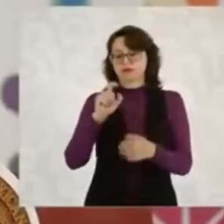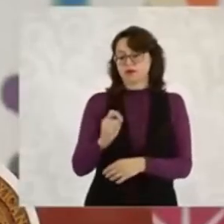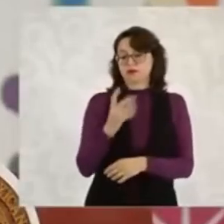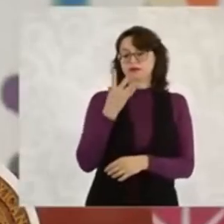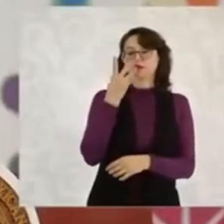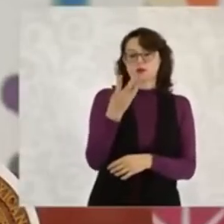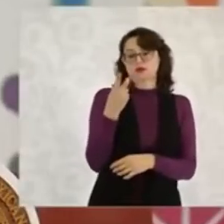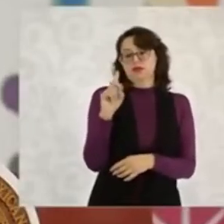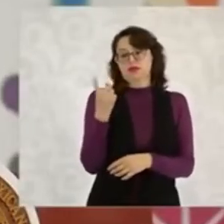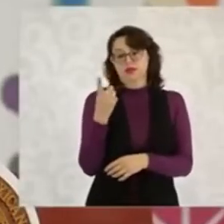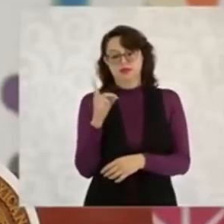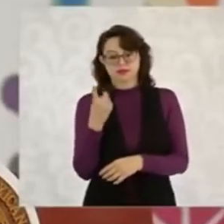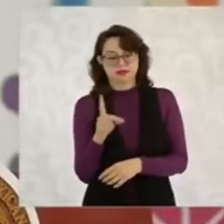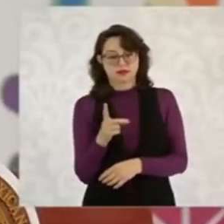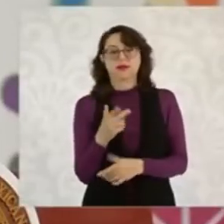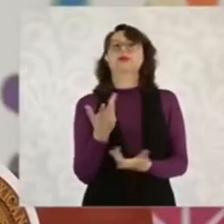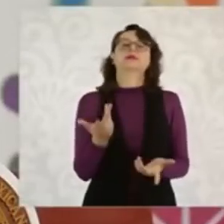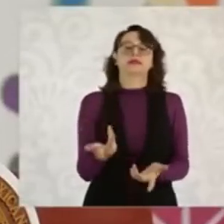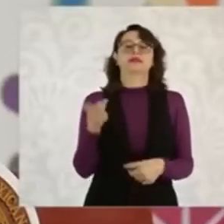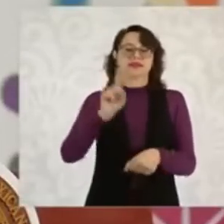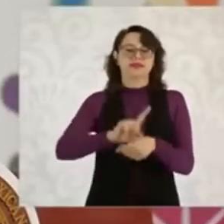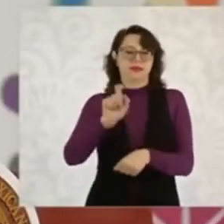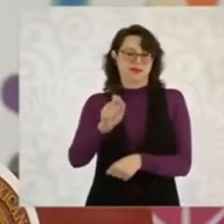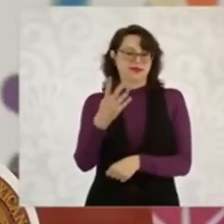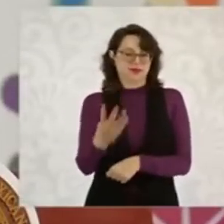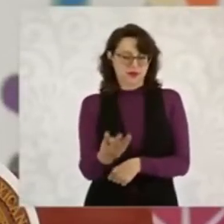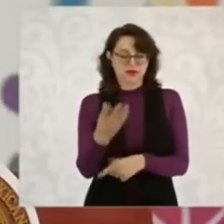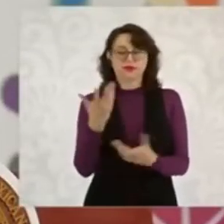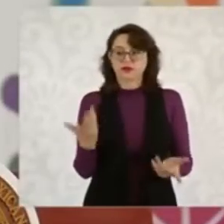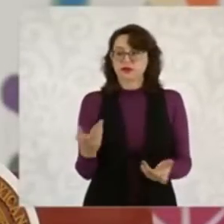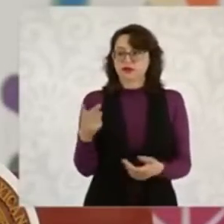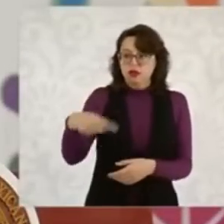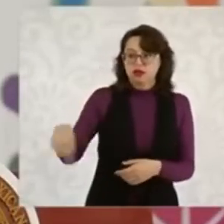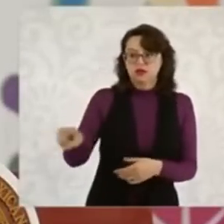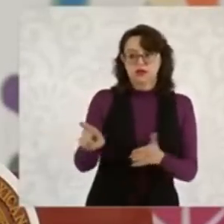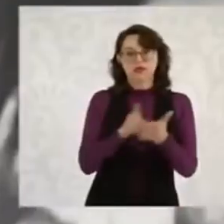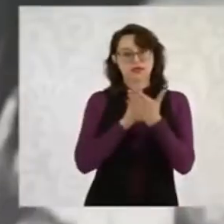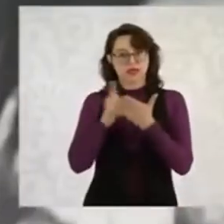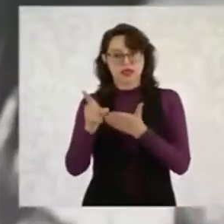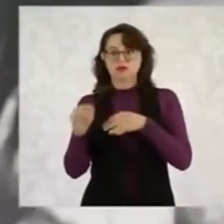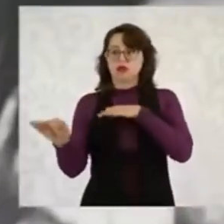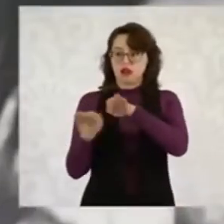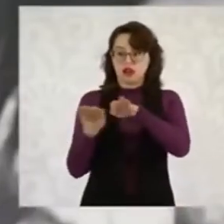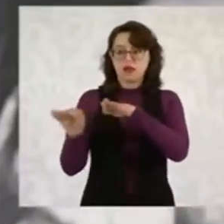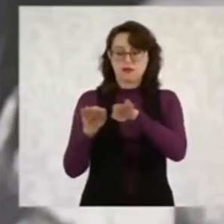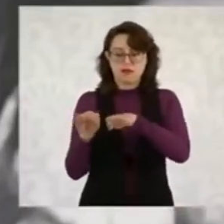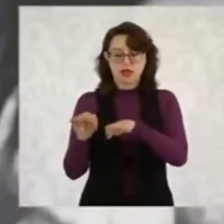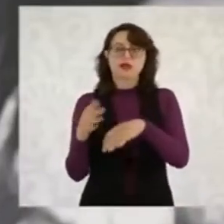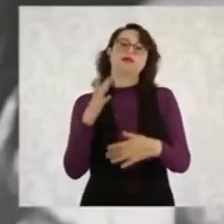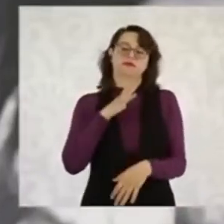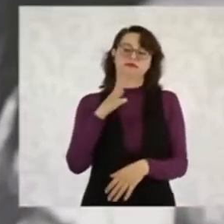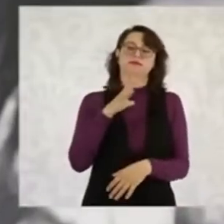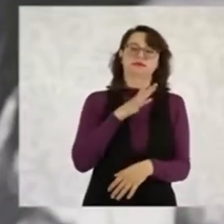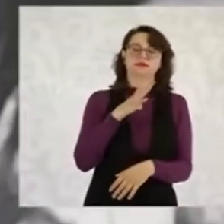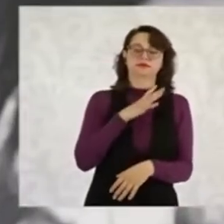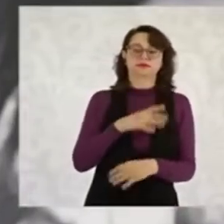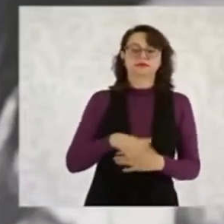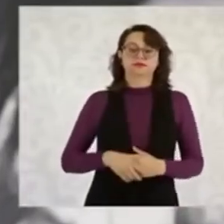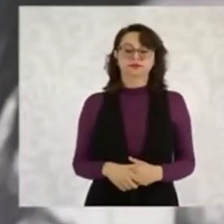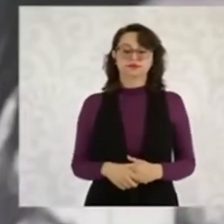donde justamente se reconocen los derechos laborales de quienes trabajan de forma presencial a través de las